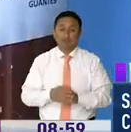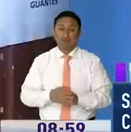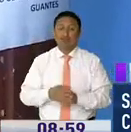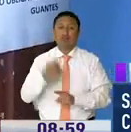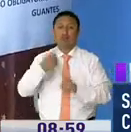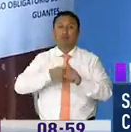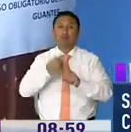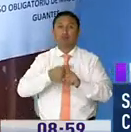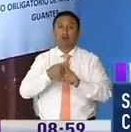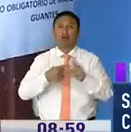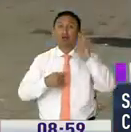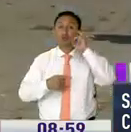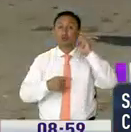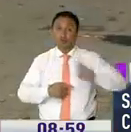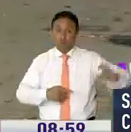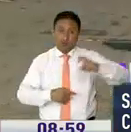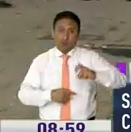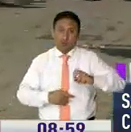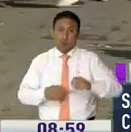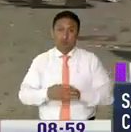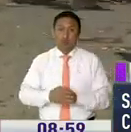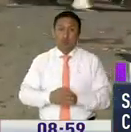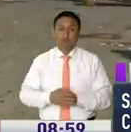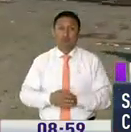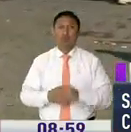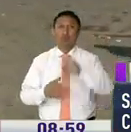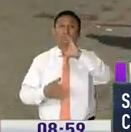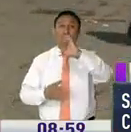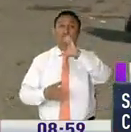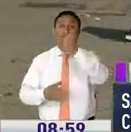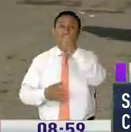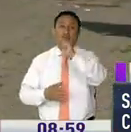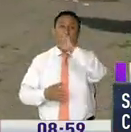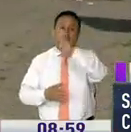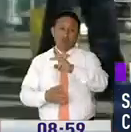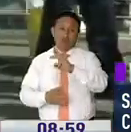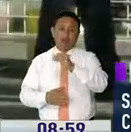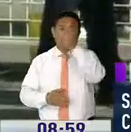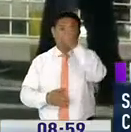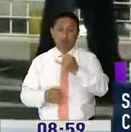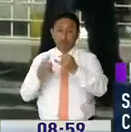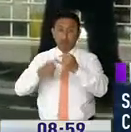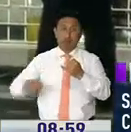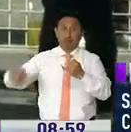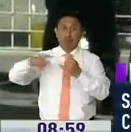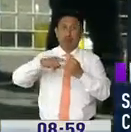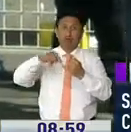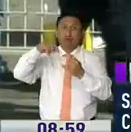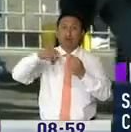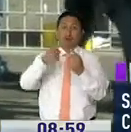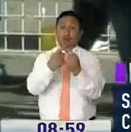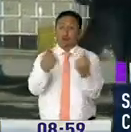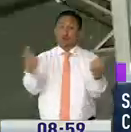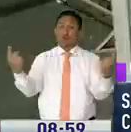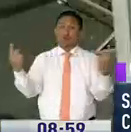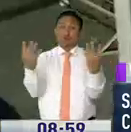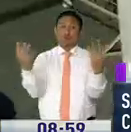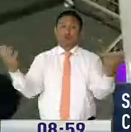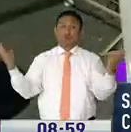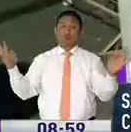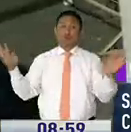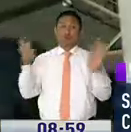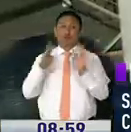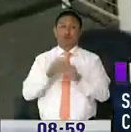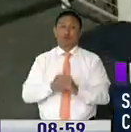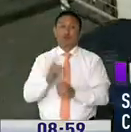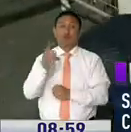Mercado Cerrado Turismo y la Plaza César Chiriboga. Esta última luce acordonada con vallas. El